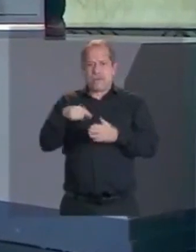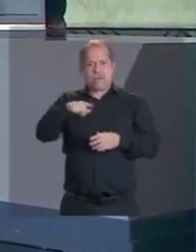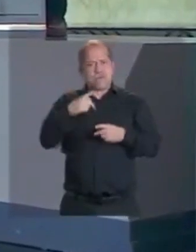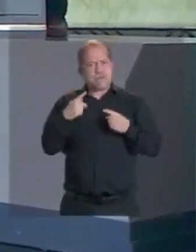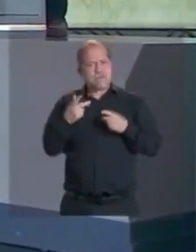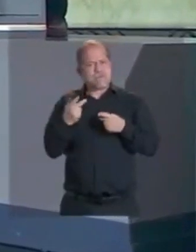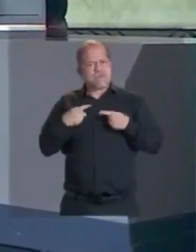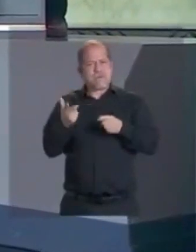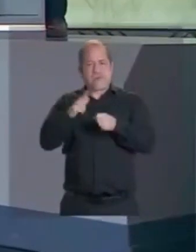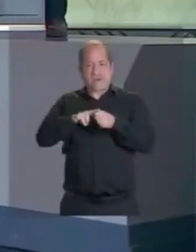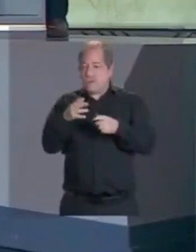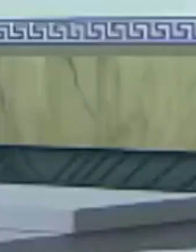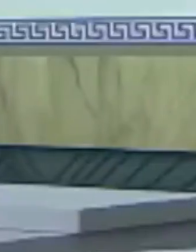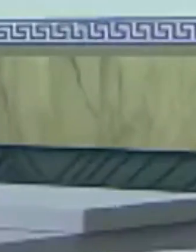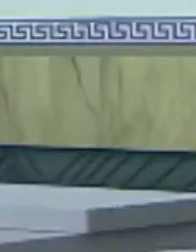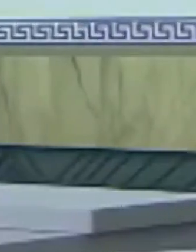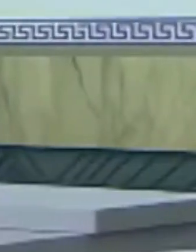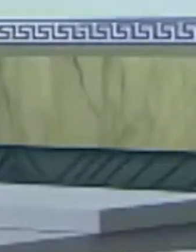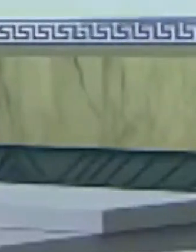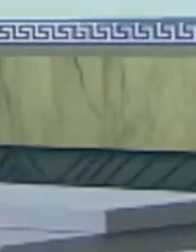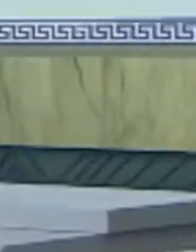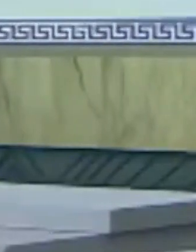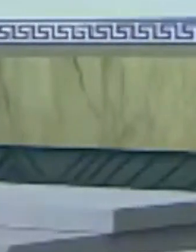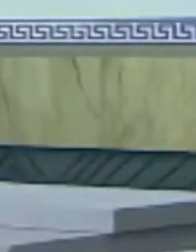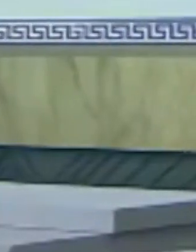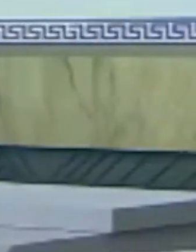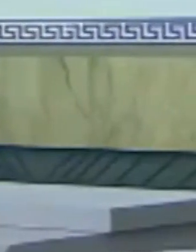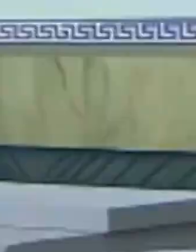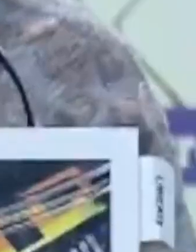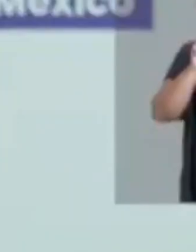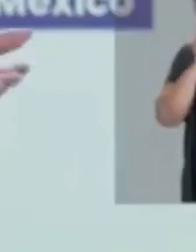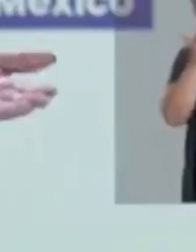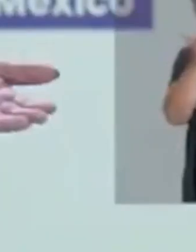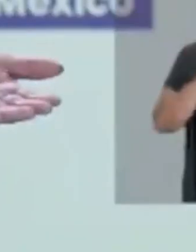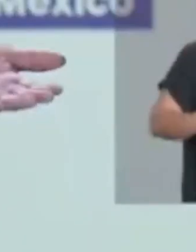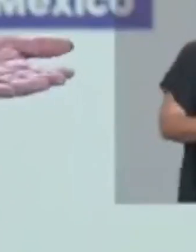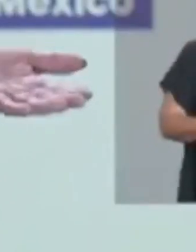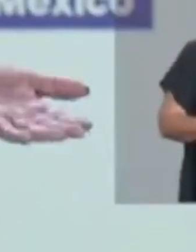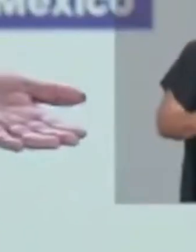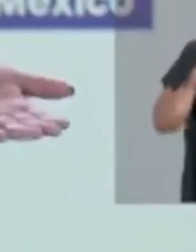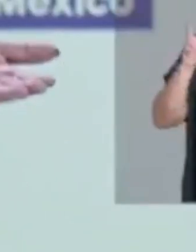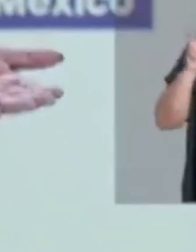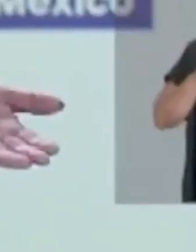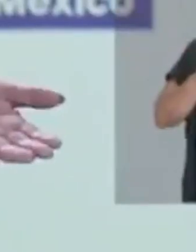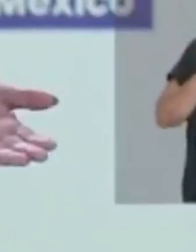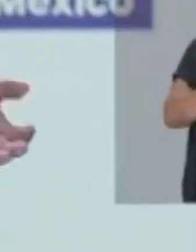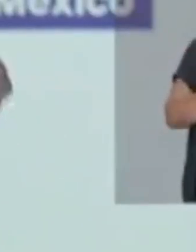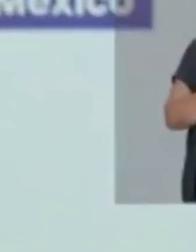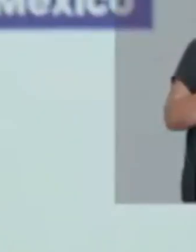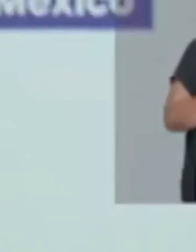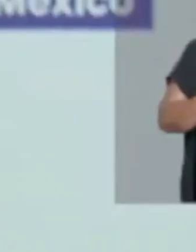pasan desapercibidos para el televidente. El mismo diseño de producción de cámaras no hace un acercamiento para ver realmente con detalle el